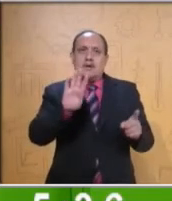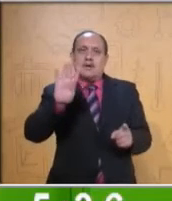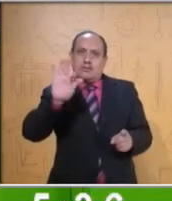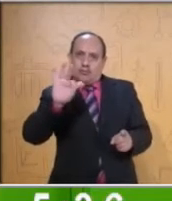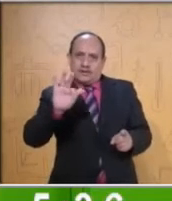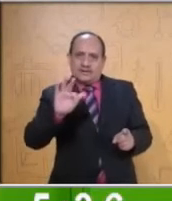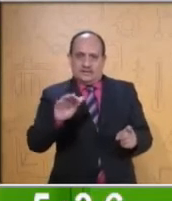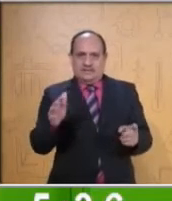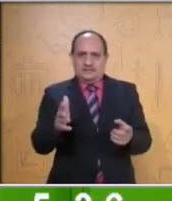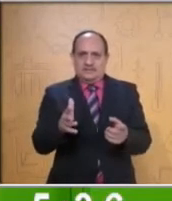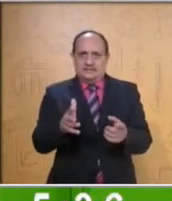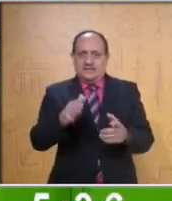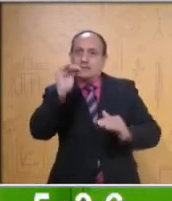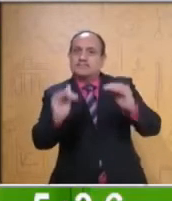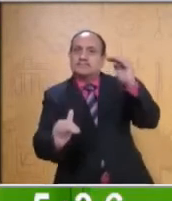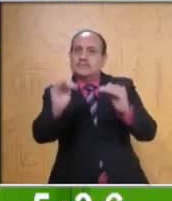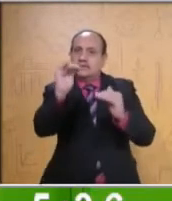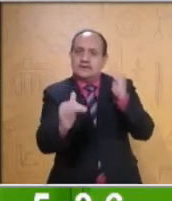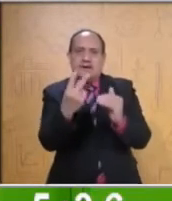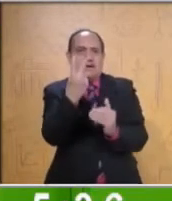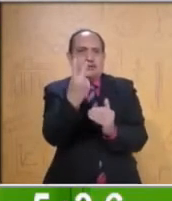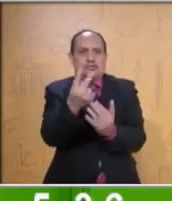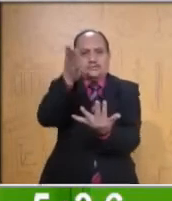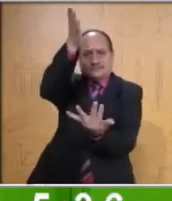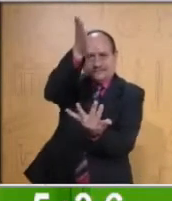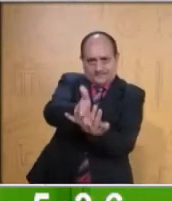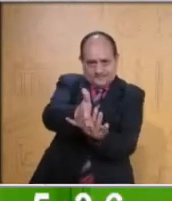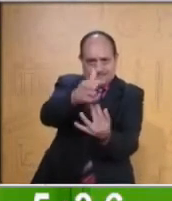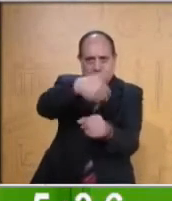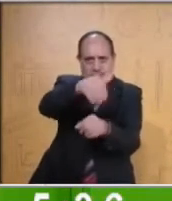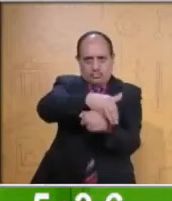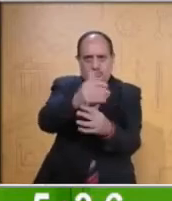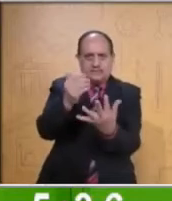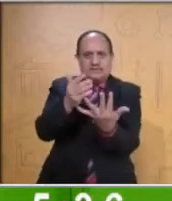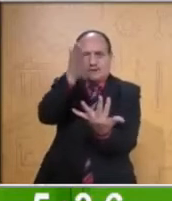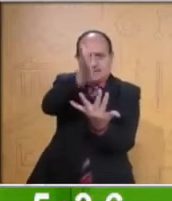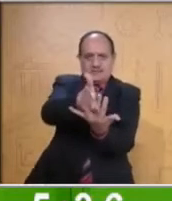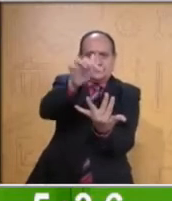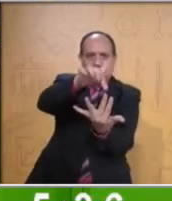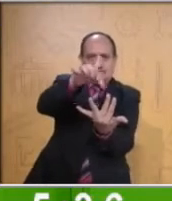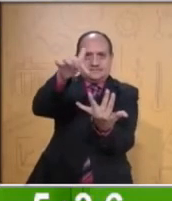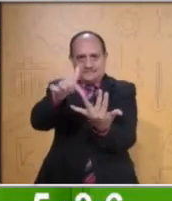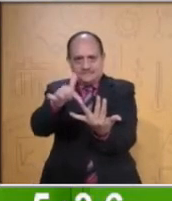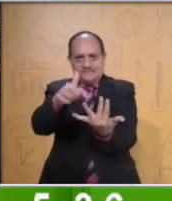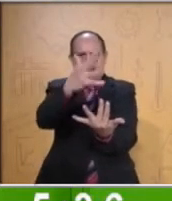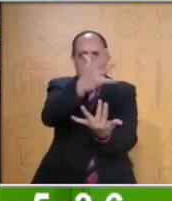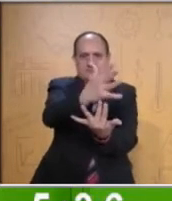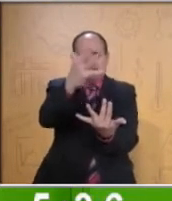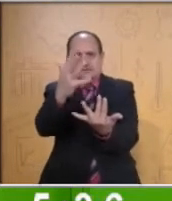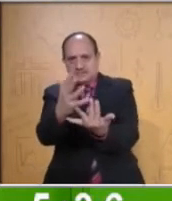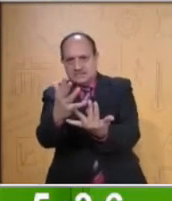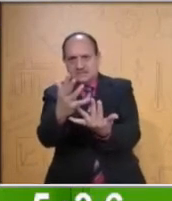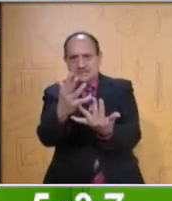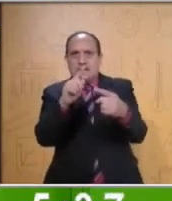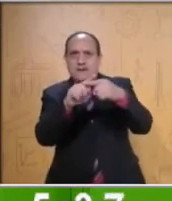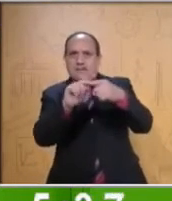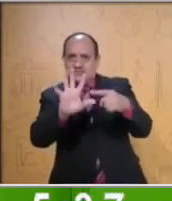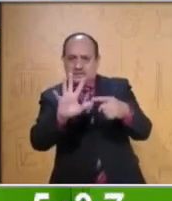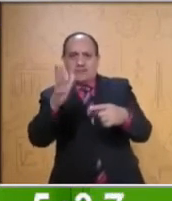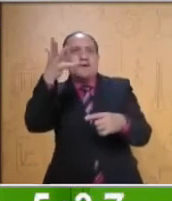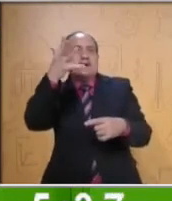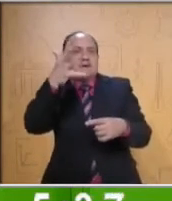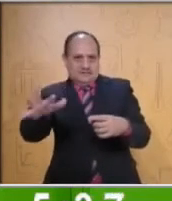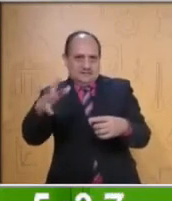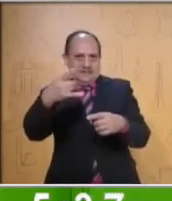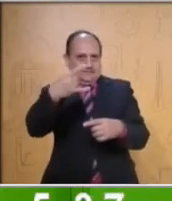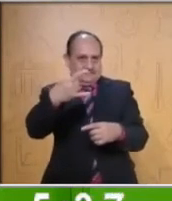que obtener el promedio de los dos números que quedan al centro. Por lo tanto, yo voy a tener que 5 más 5 es igual a 10, y al dividirlo